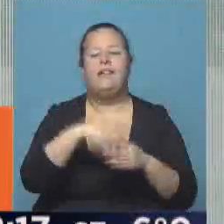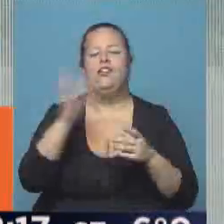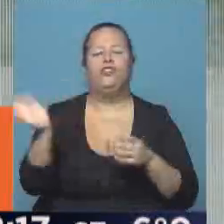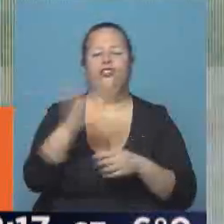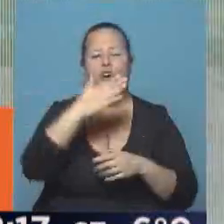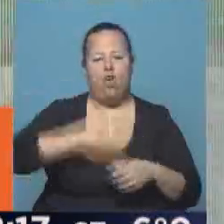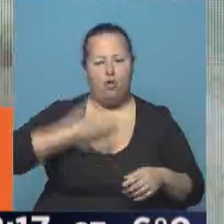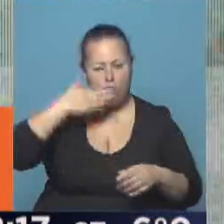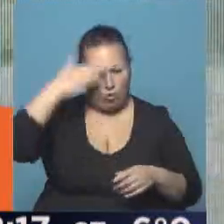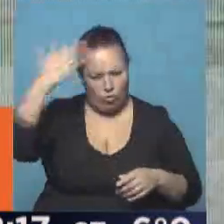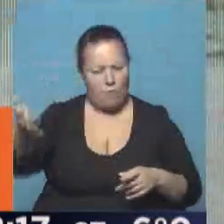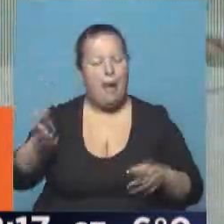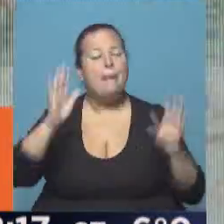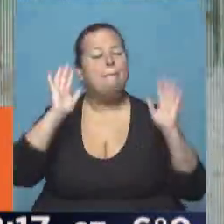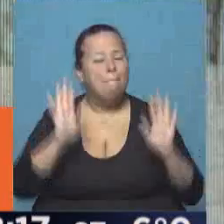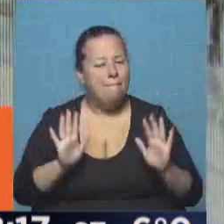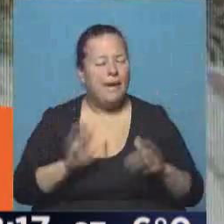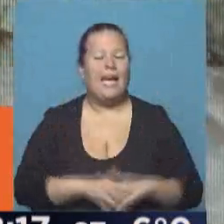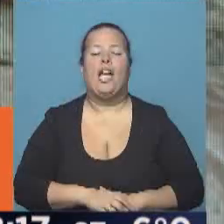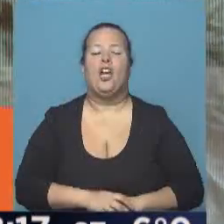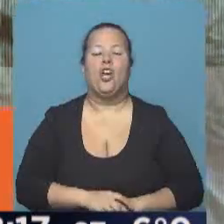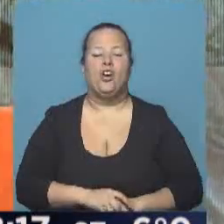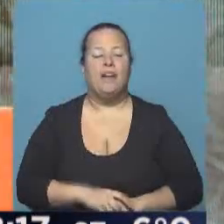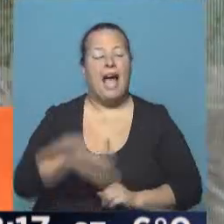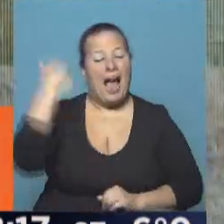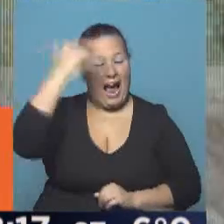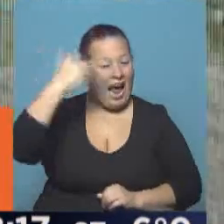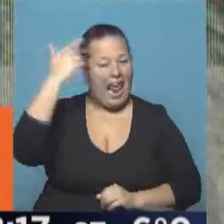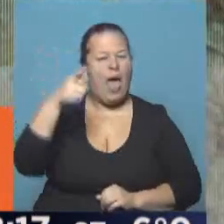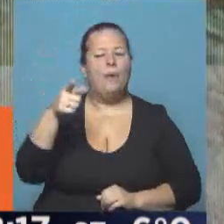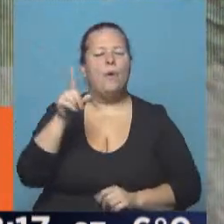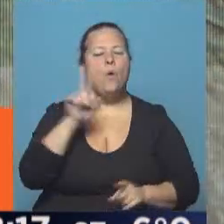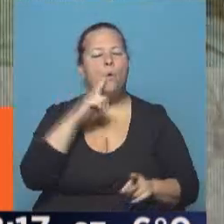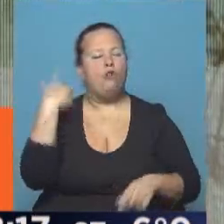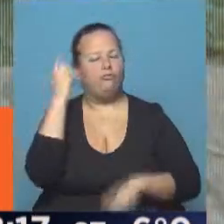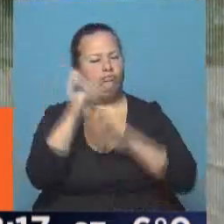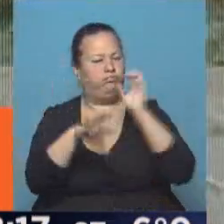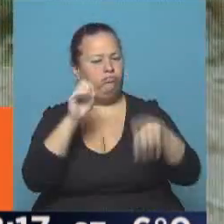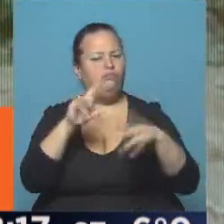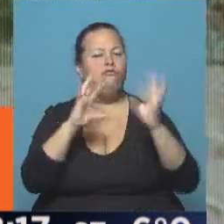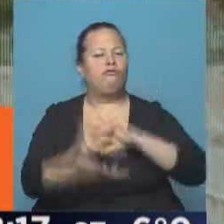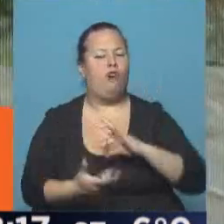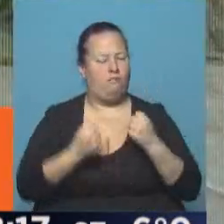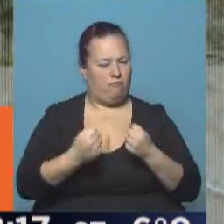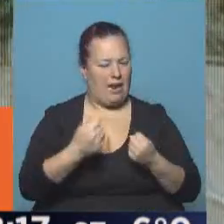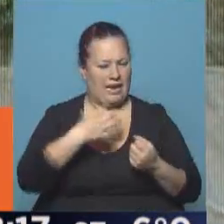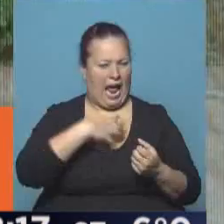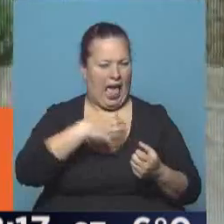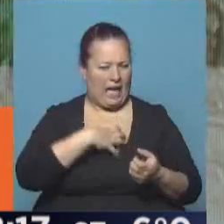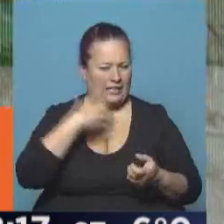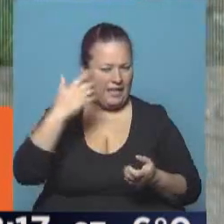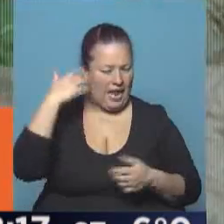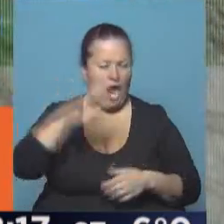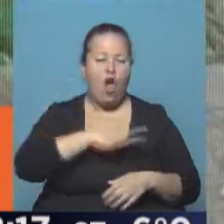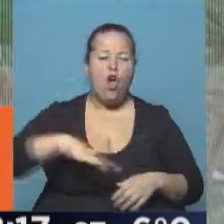los musulmanes, pero en realidad el Estado Islámico está muy cuestionado por su carácter islámico, ¿no? Claro. La